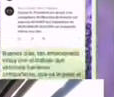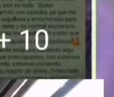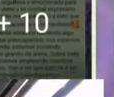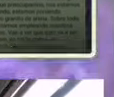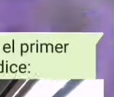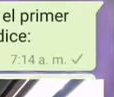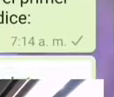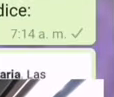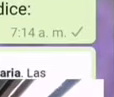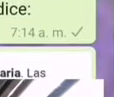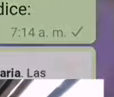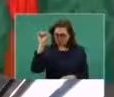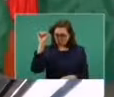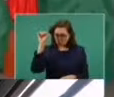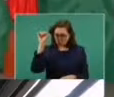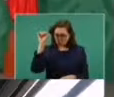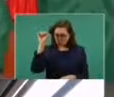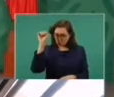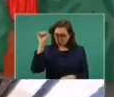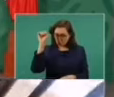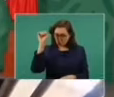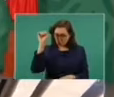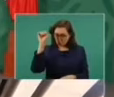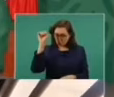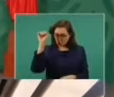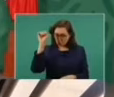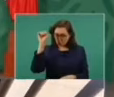Estaba Felipe Calderón, ¿a poco no? Entonces